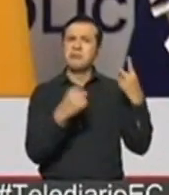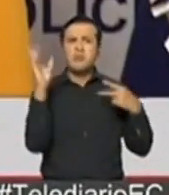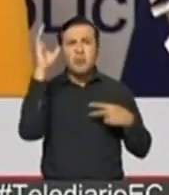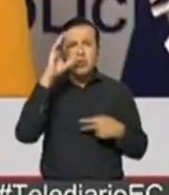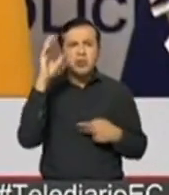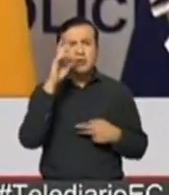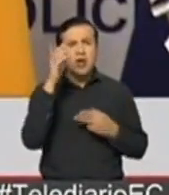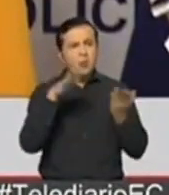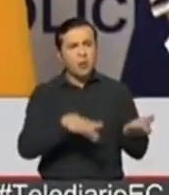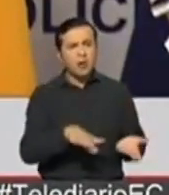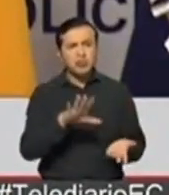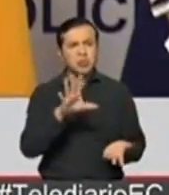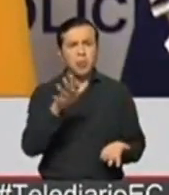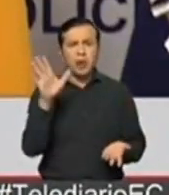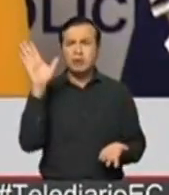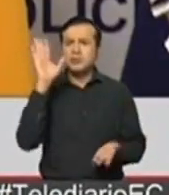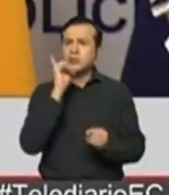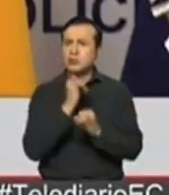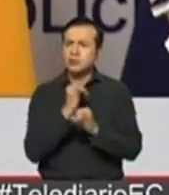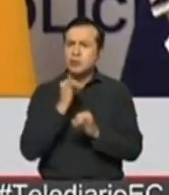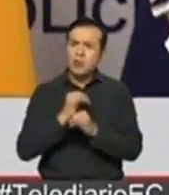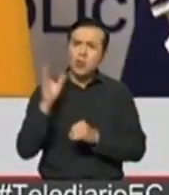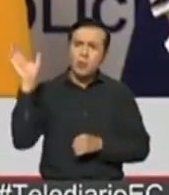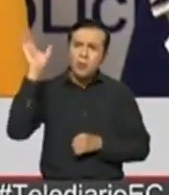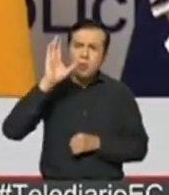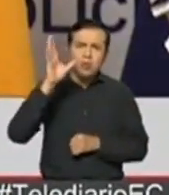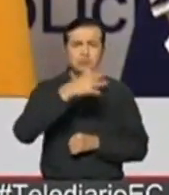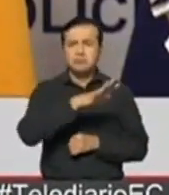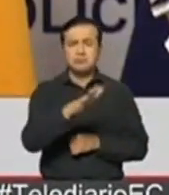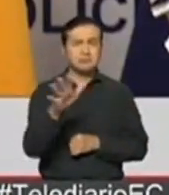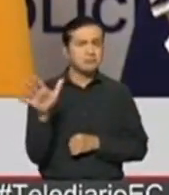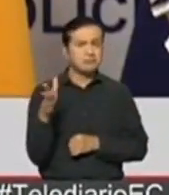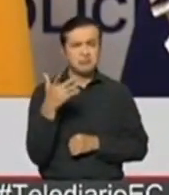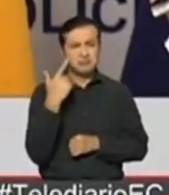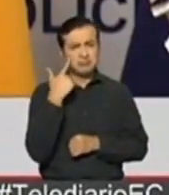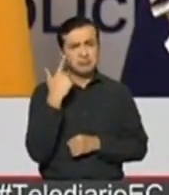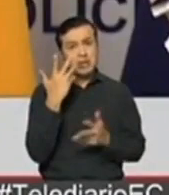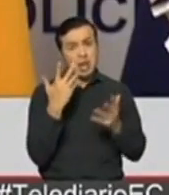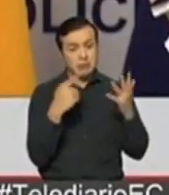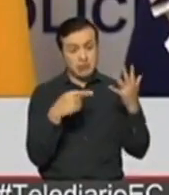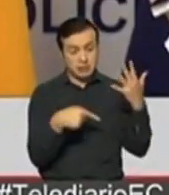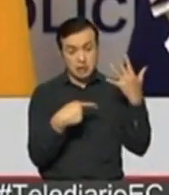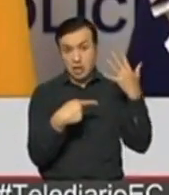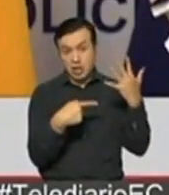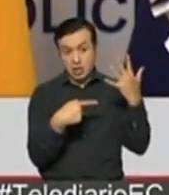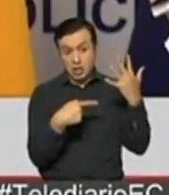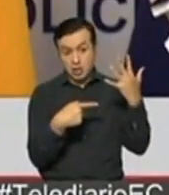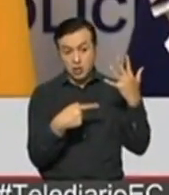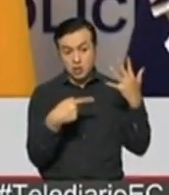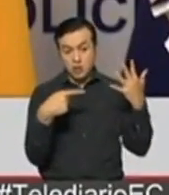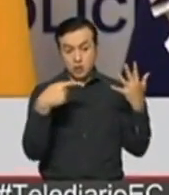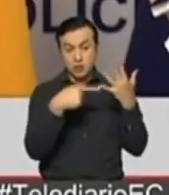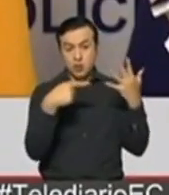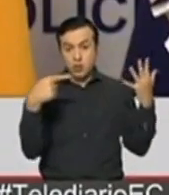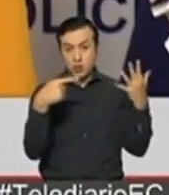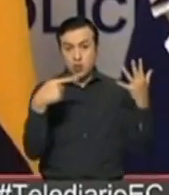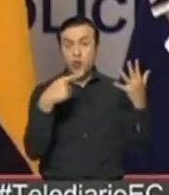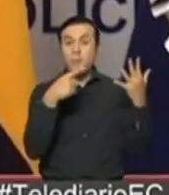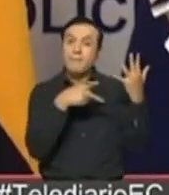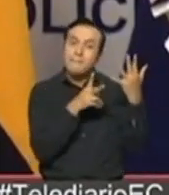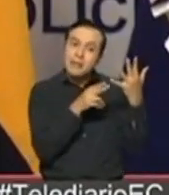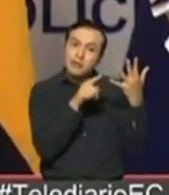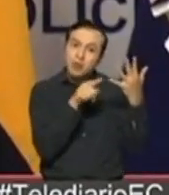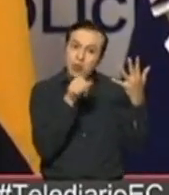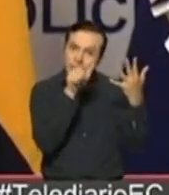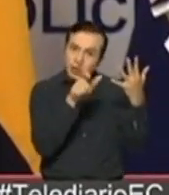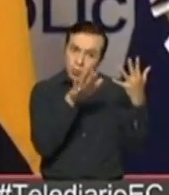encontramos en ninguna institución, que no está en ningún reporte, y que podría tratarse de un nombre repetido de esa